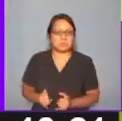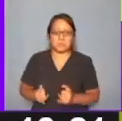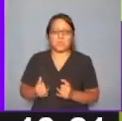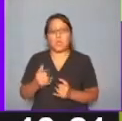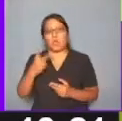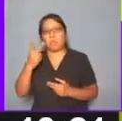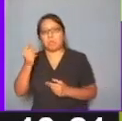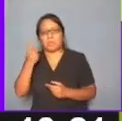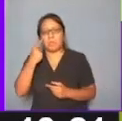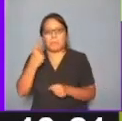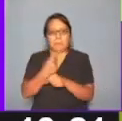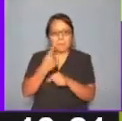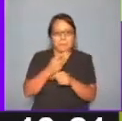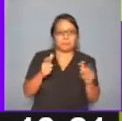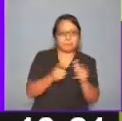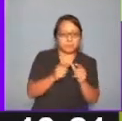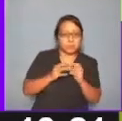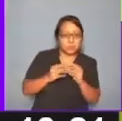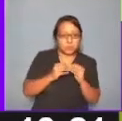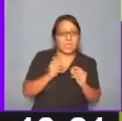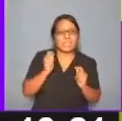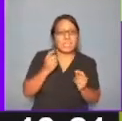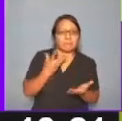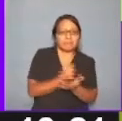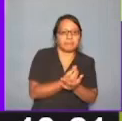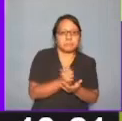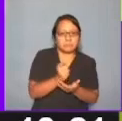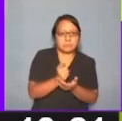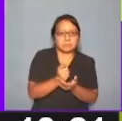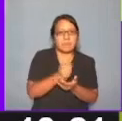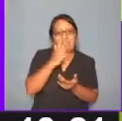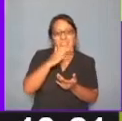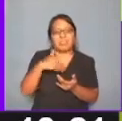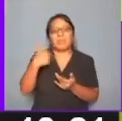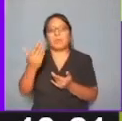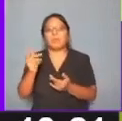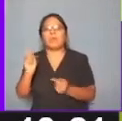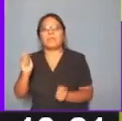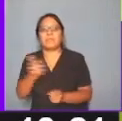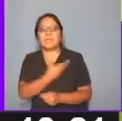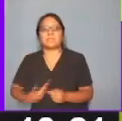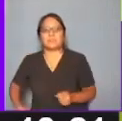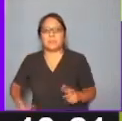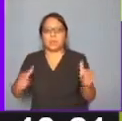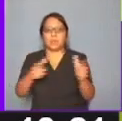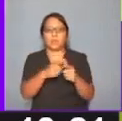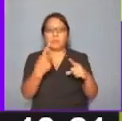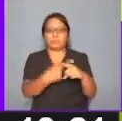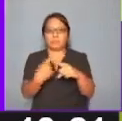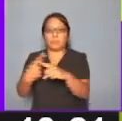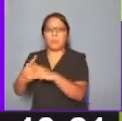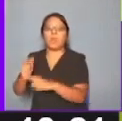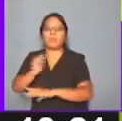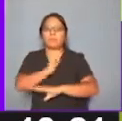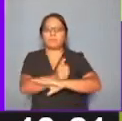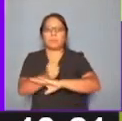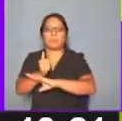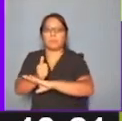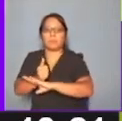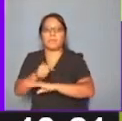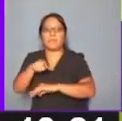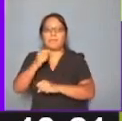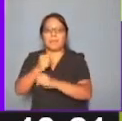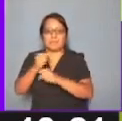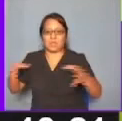nivel interno las autoridades y también quienes van a ser los presidentes de los bloques parlamentarios que van a trabajar durante